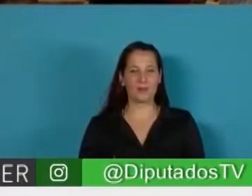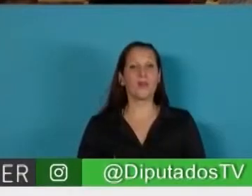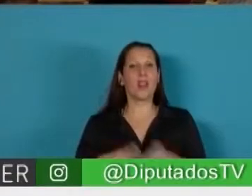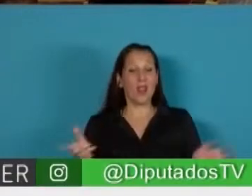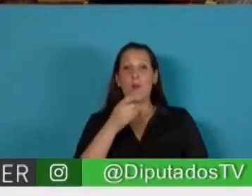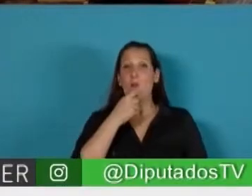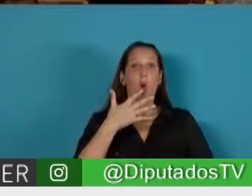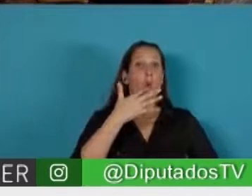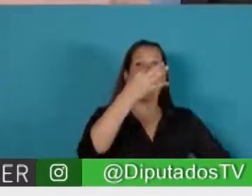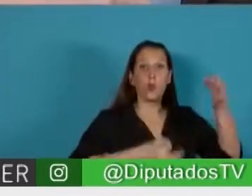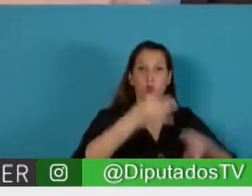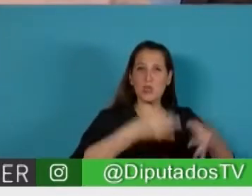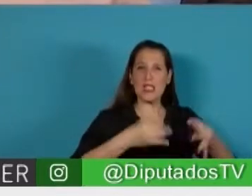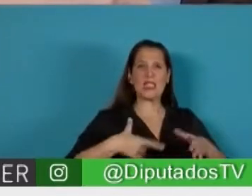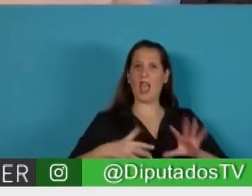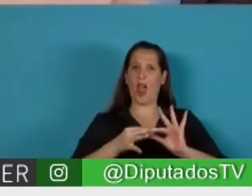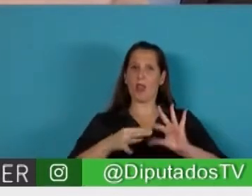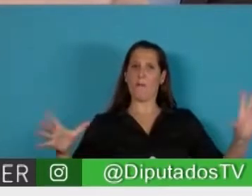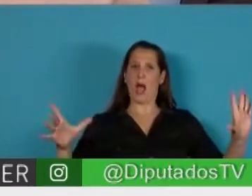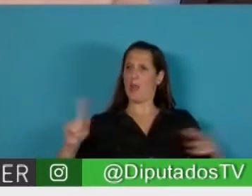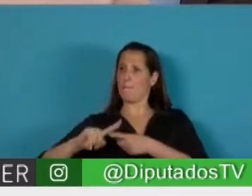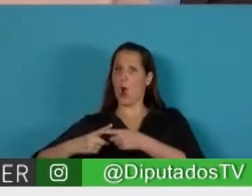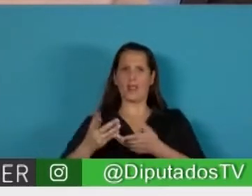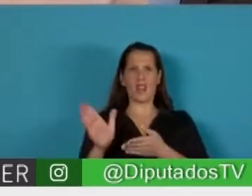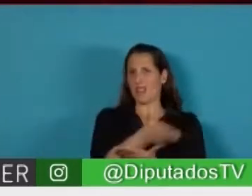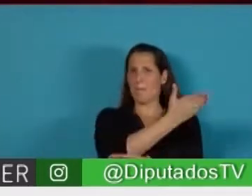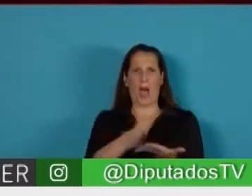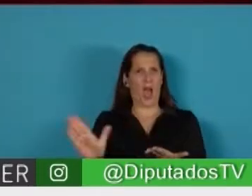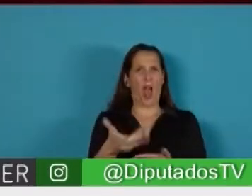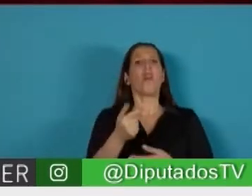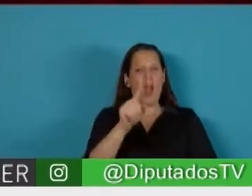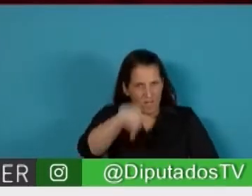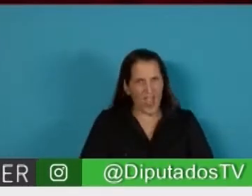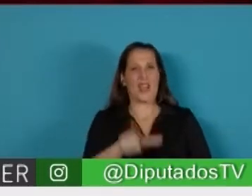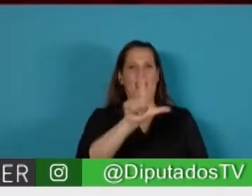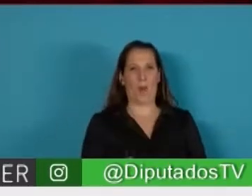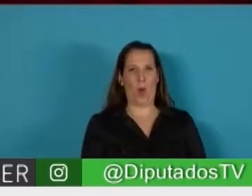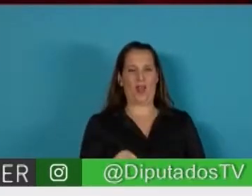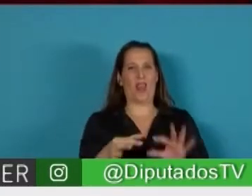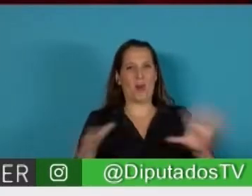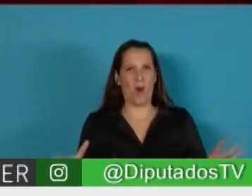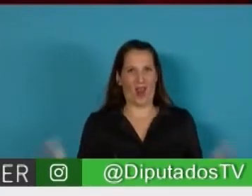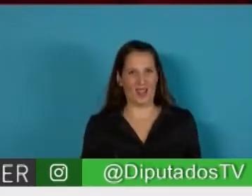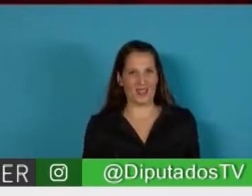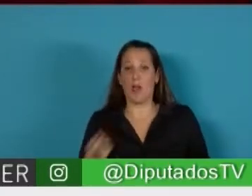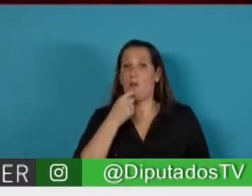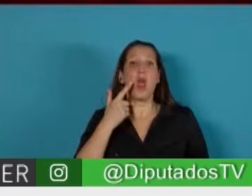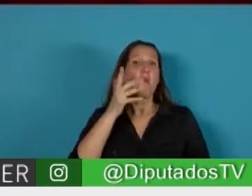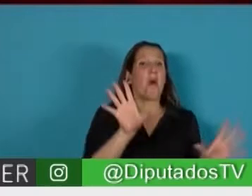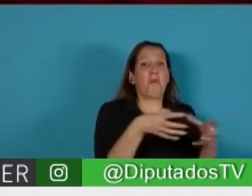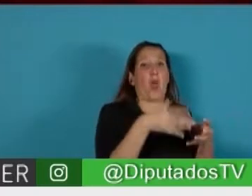Sin una justicia independiente del poder político no hay república ni democracia. Solo existe una corporación de